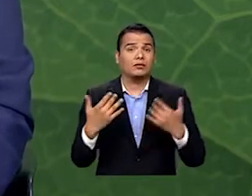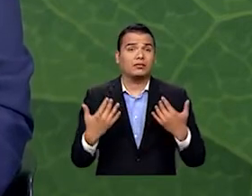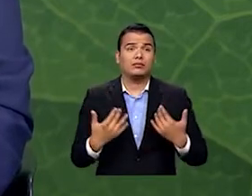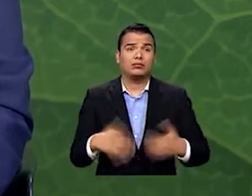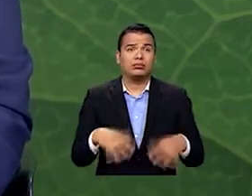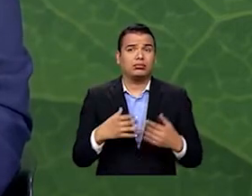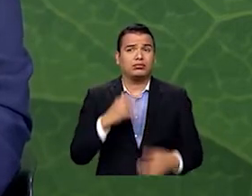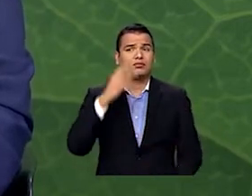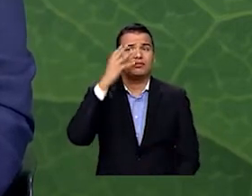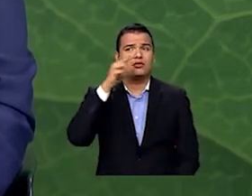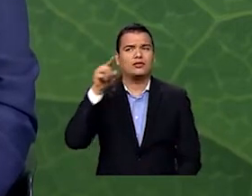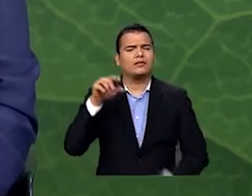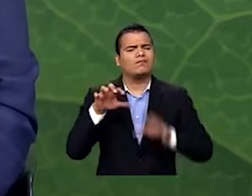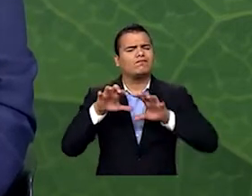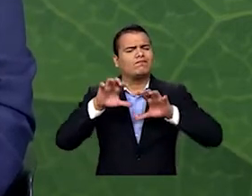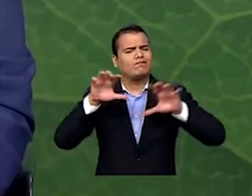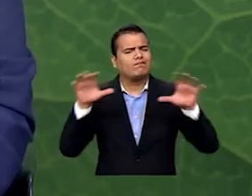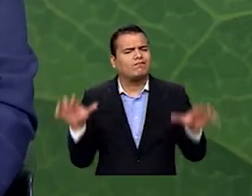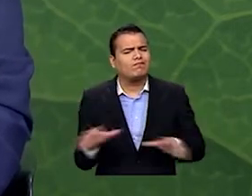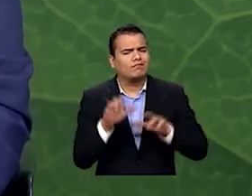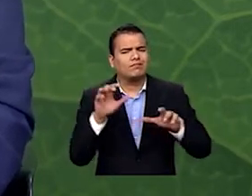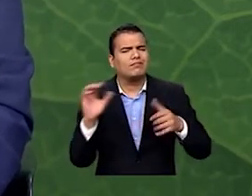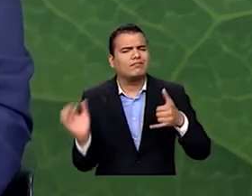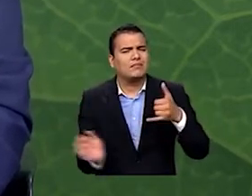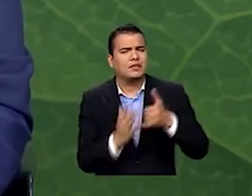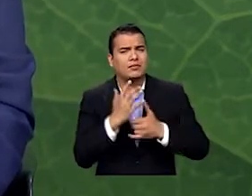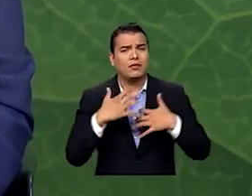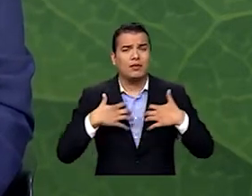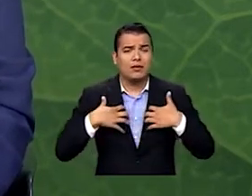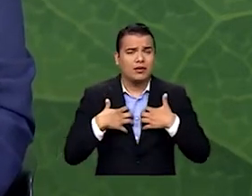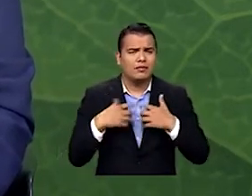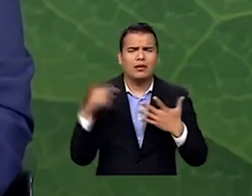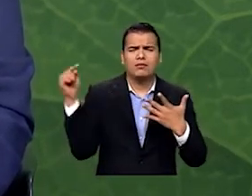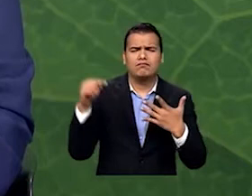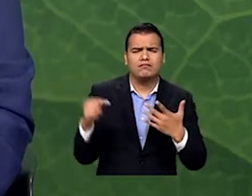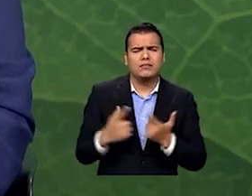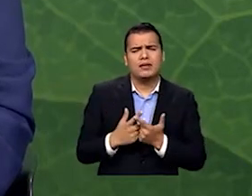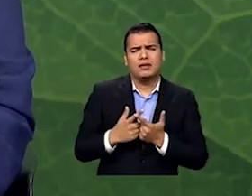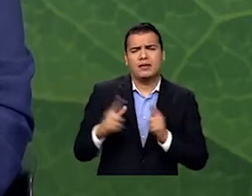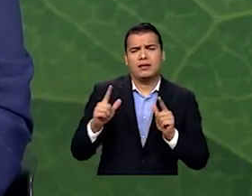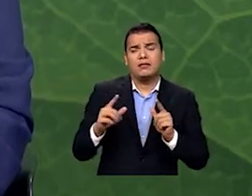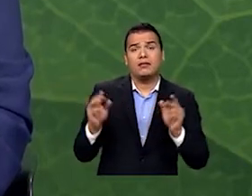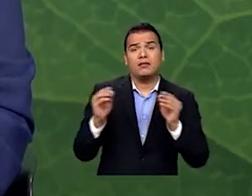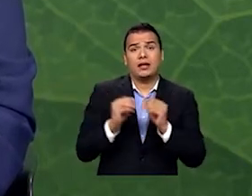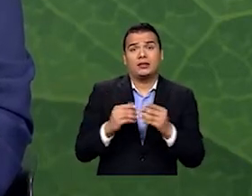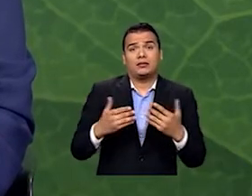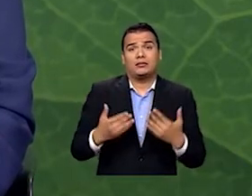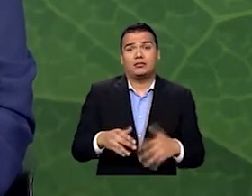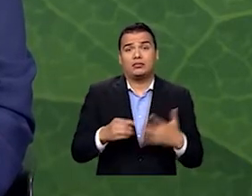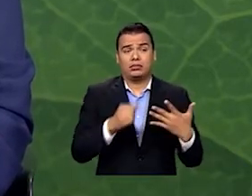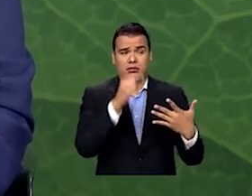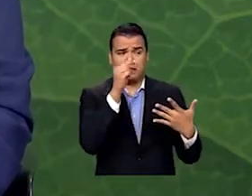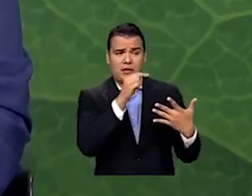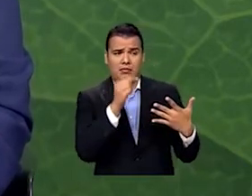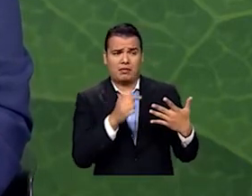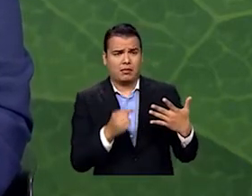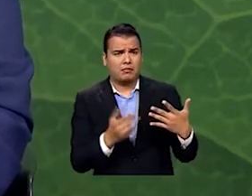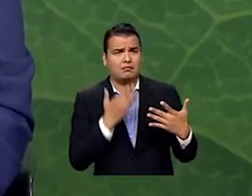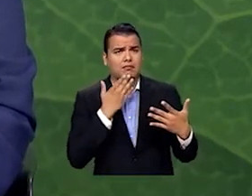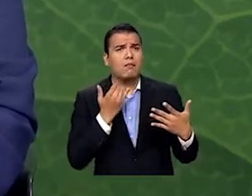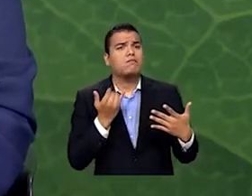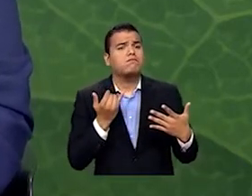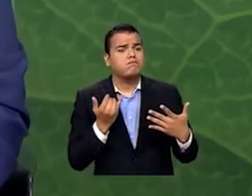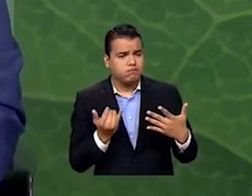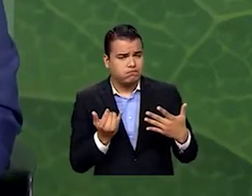el Pacífico Vallecaucano, no solamente liberando fauna silvestre, sino reconociendo justamente esas potencialidades que hay en el